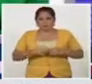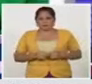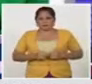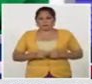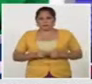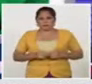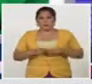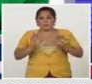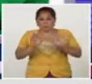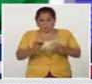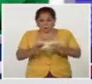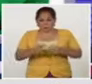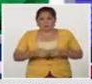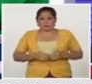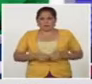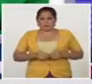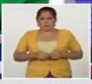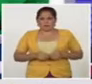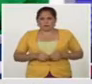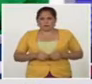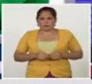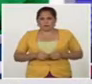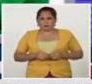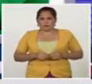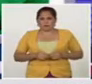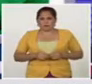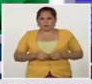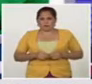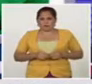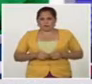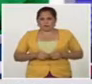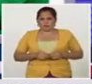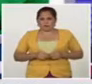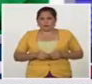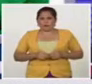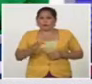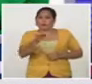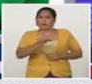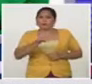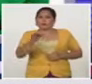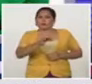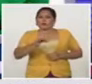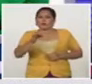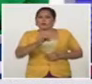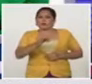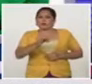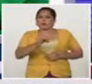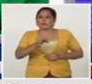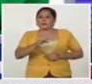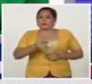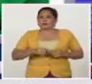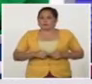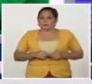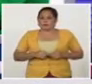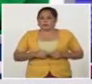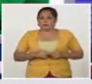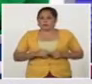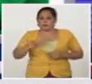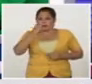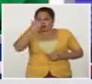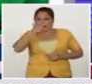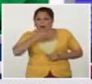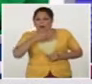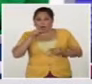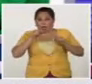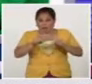en la presentación apareció en el municipio, un municipio en Ciego de Ávila, 1 de mayo,